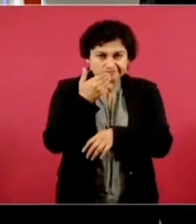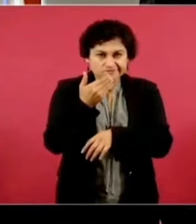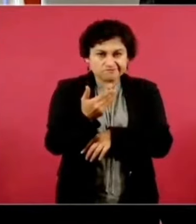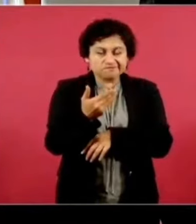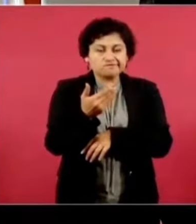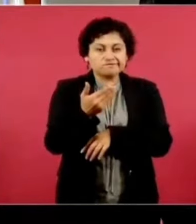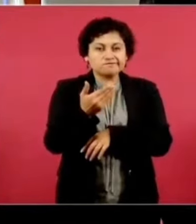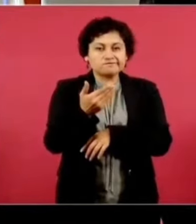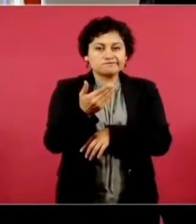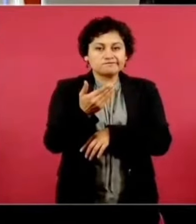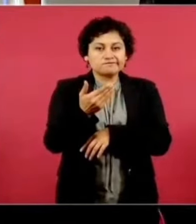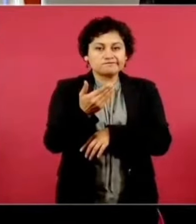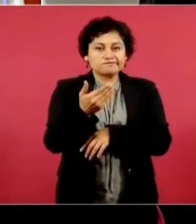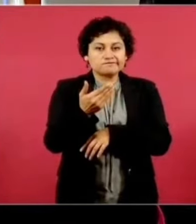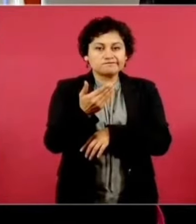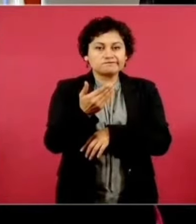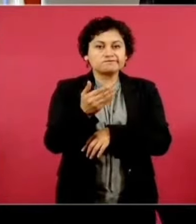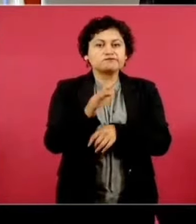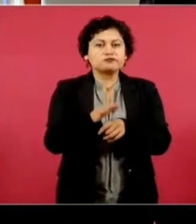¿Por qué estos sueldos,